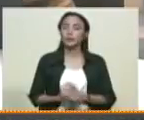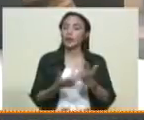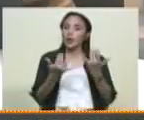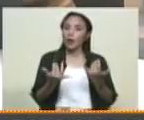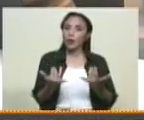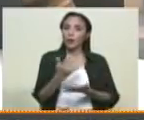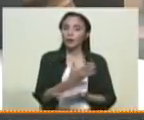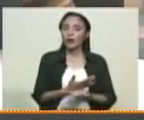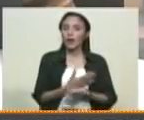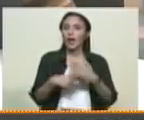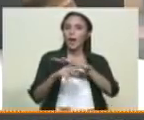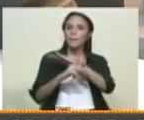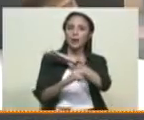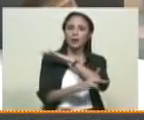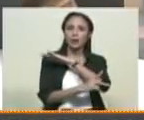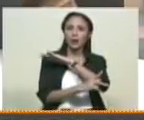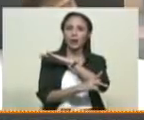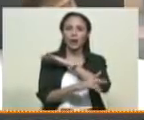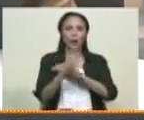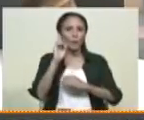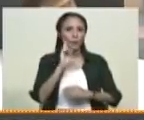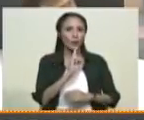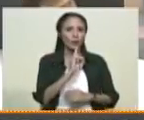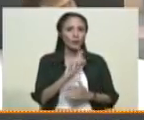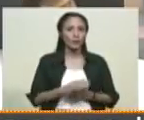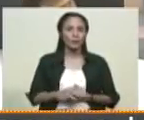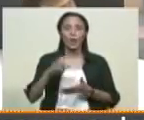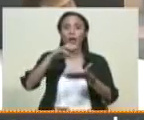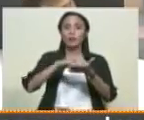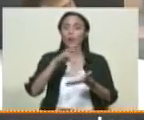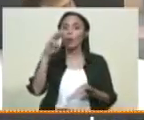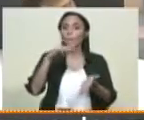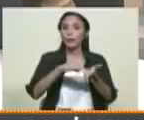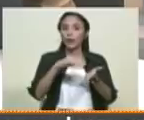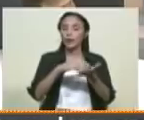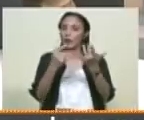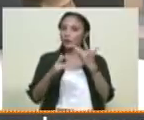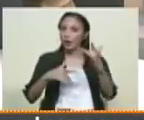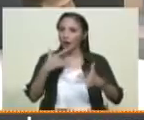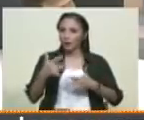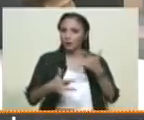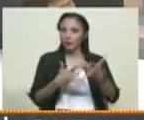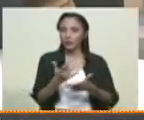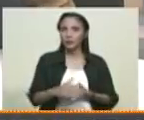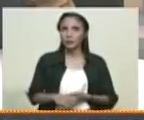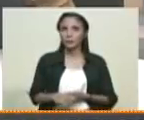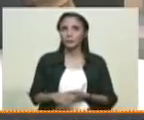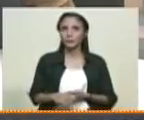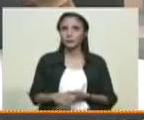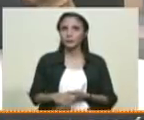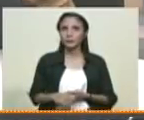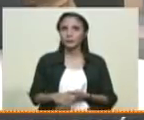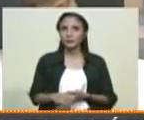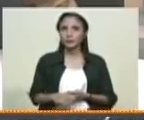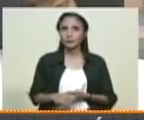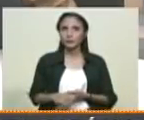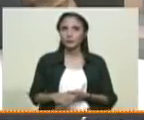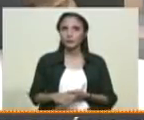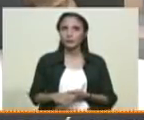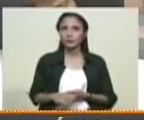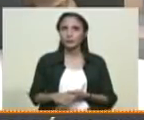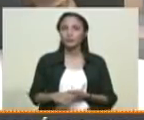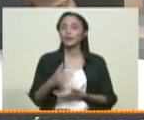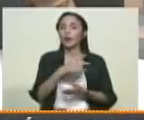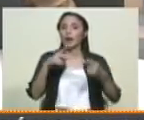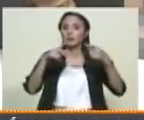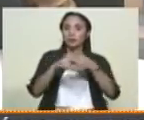momentos en el Parque Bolívar, en el estado Miranda, también se desarrolla una actividad en La Carlota. Se